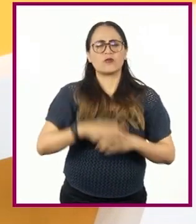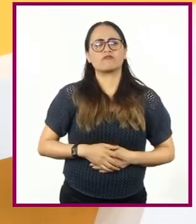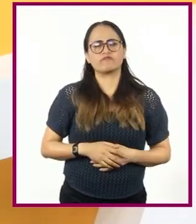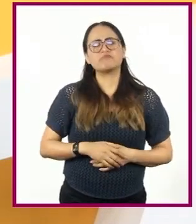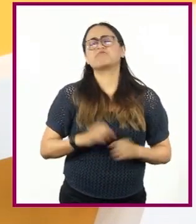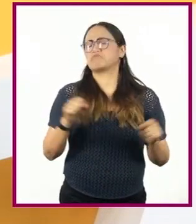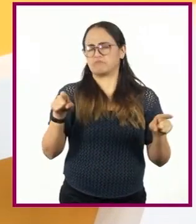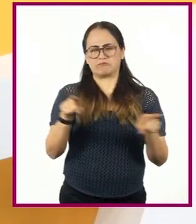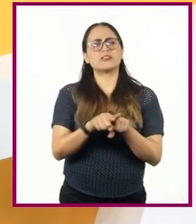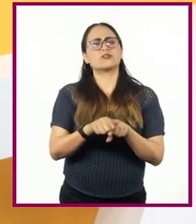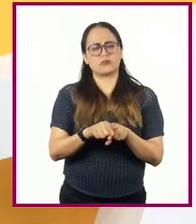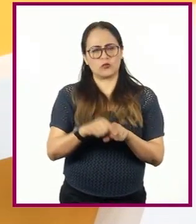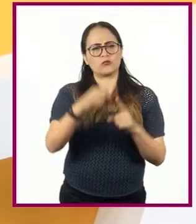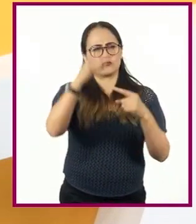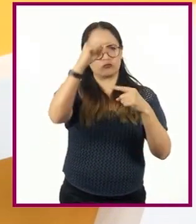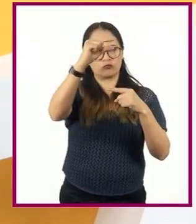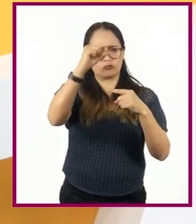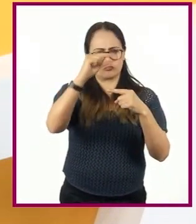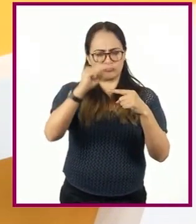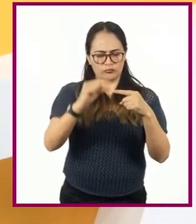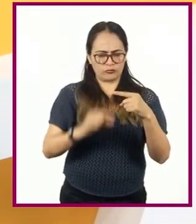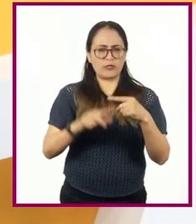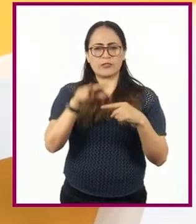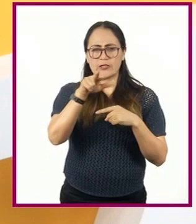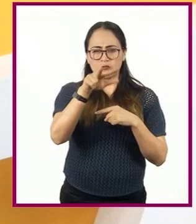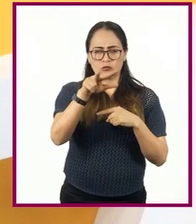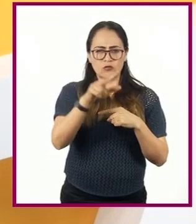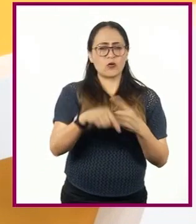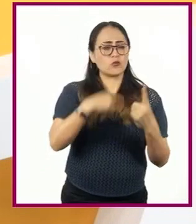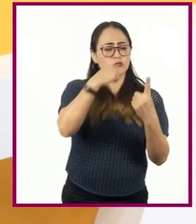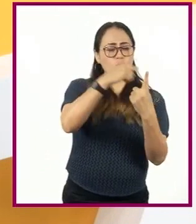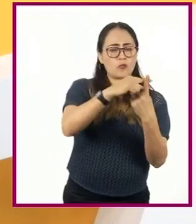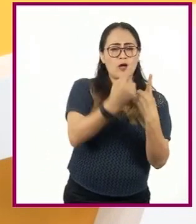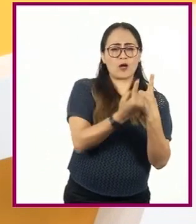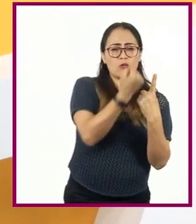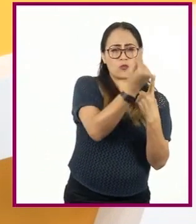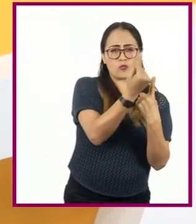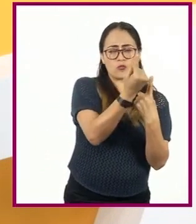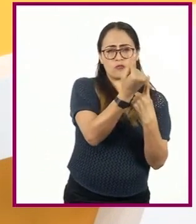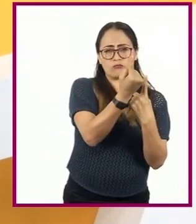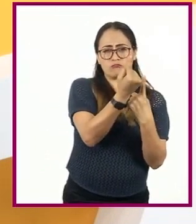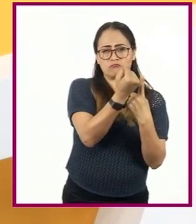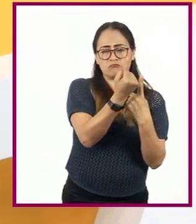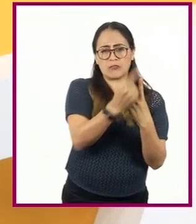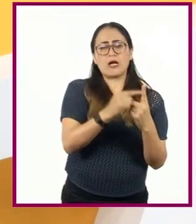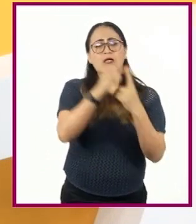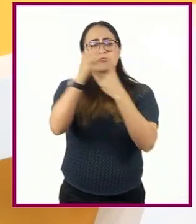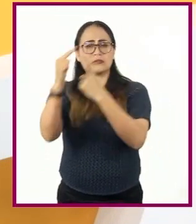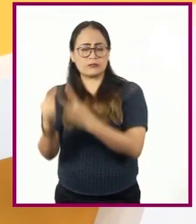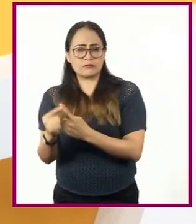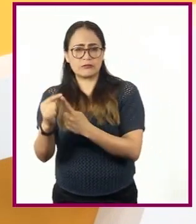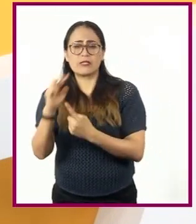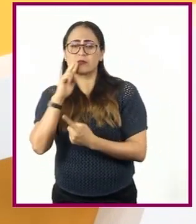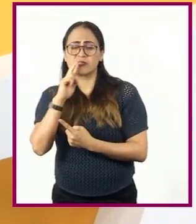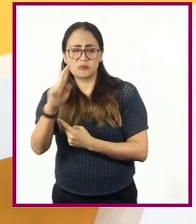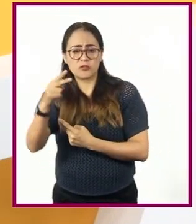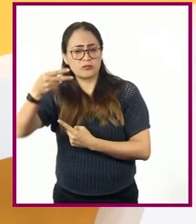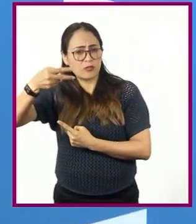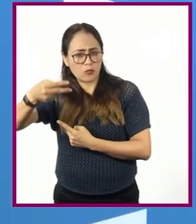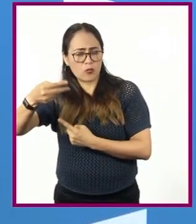los 18 casos. Pues podemos ver que al sumar 1 a uno de los sumandos, al resultado también se le puede sumar